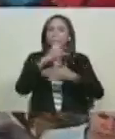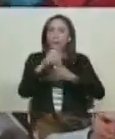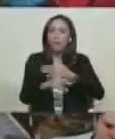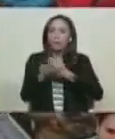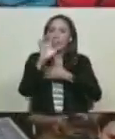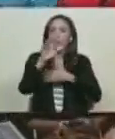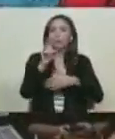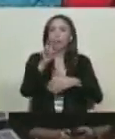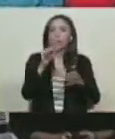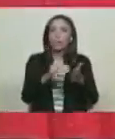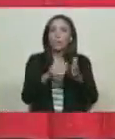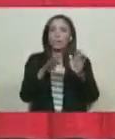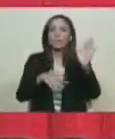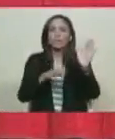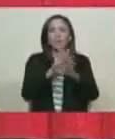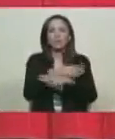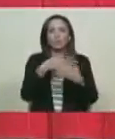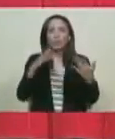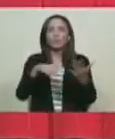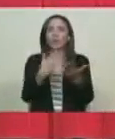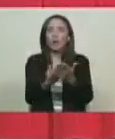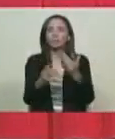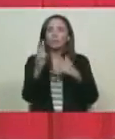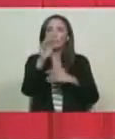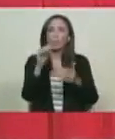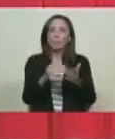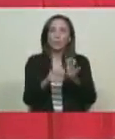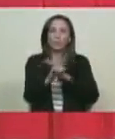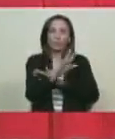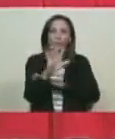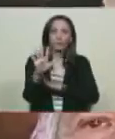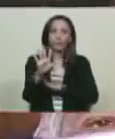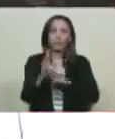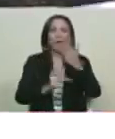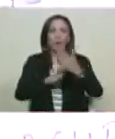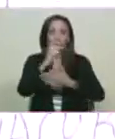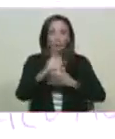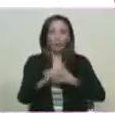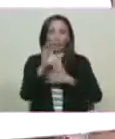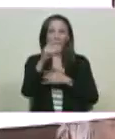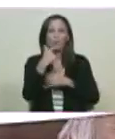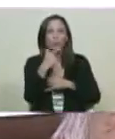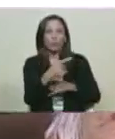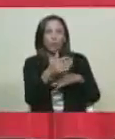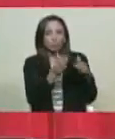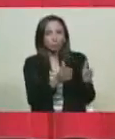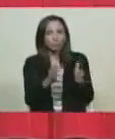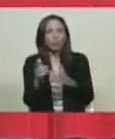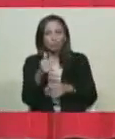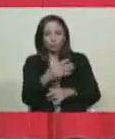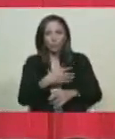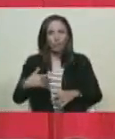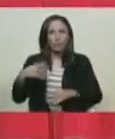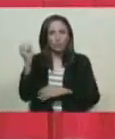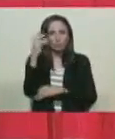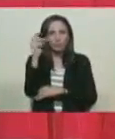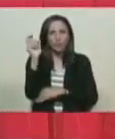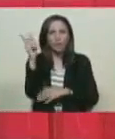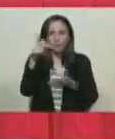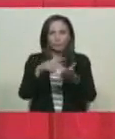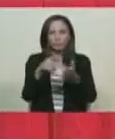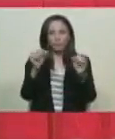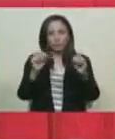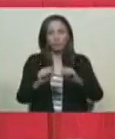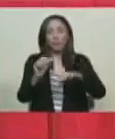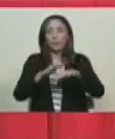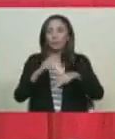Patria 2019-2025. Y yo le dije a los organizadores, yo quiero estar en esa asamblea, porque yo